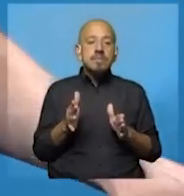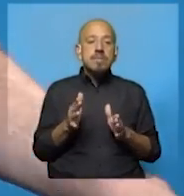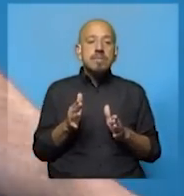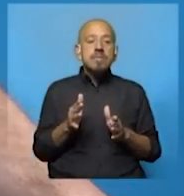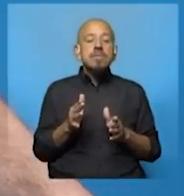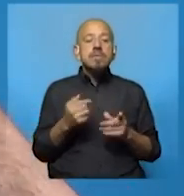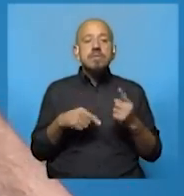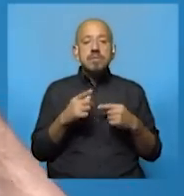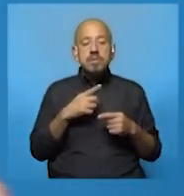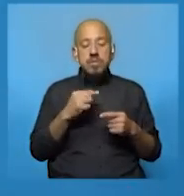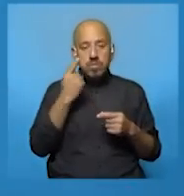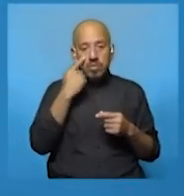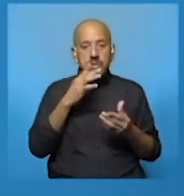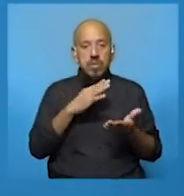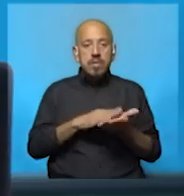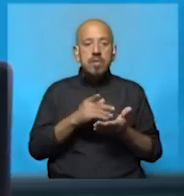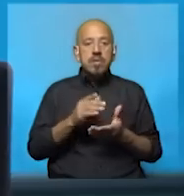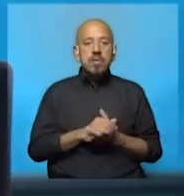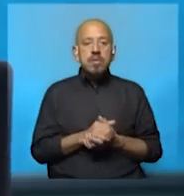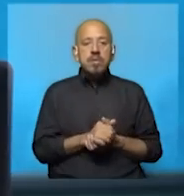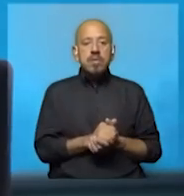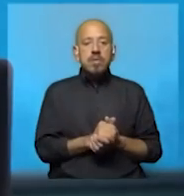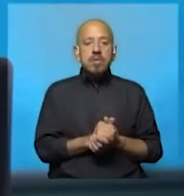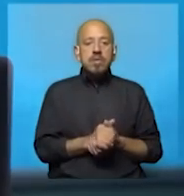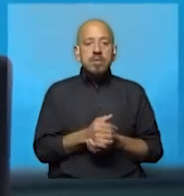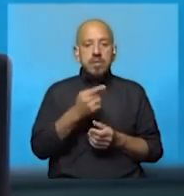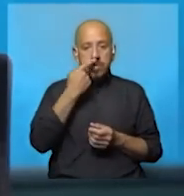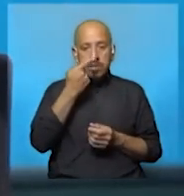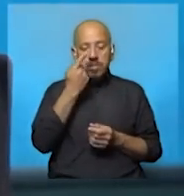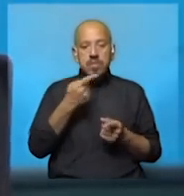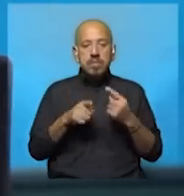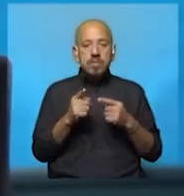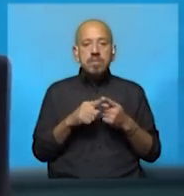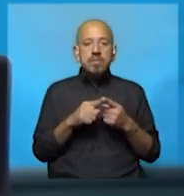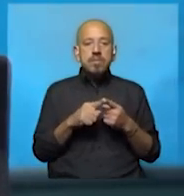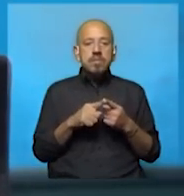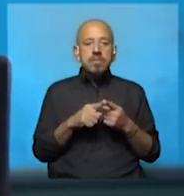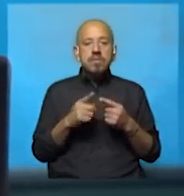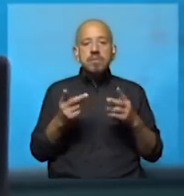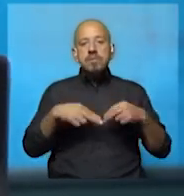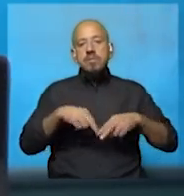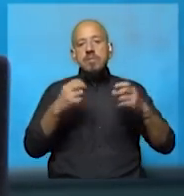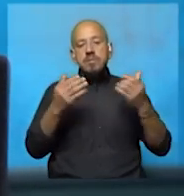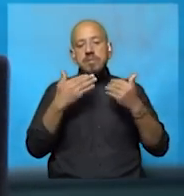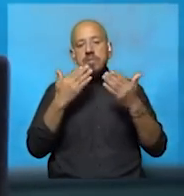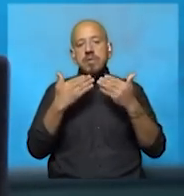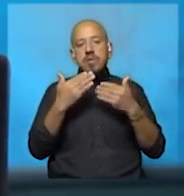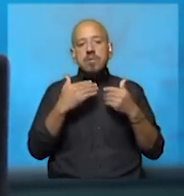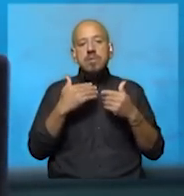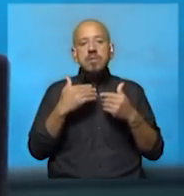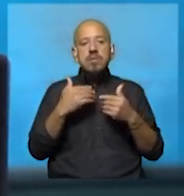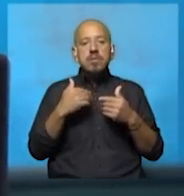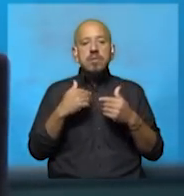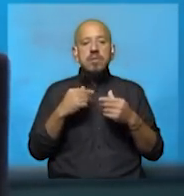Esto está basado en evidencia Qué interesante ese punto y ahí abriste una puerta para analizar y poder conversar este